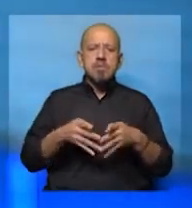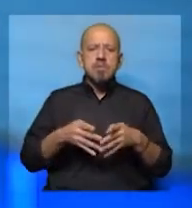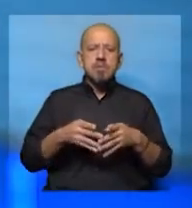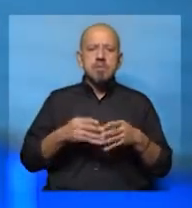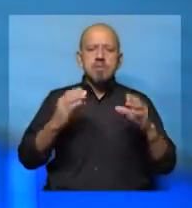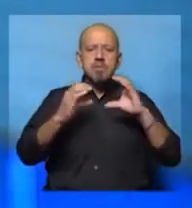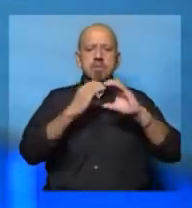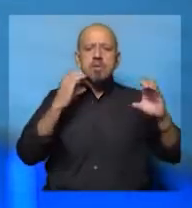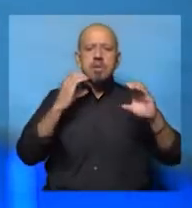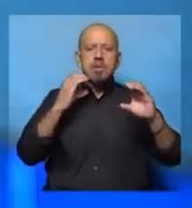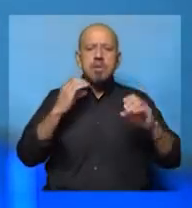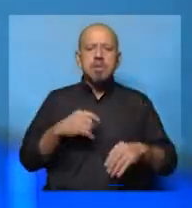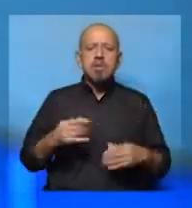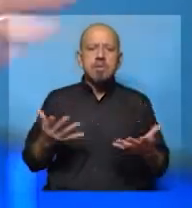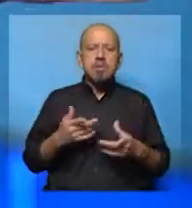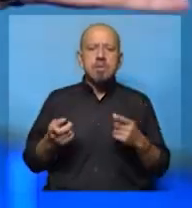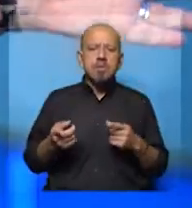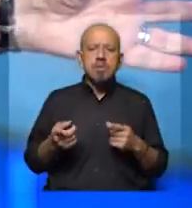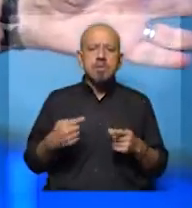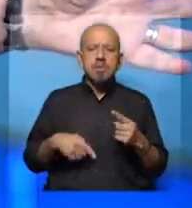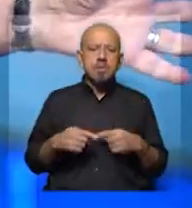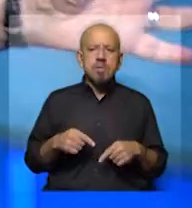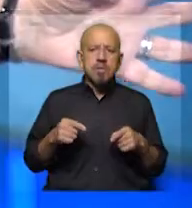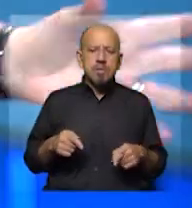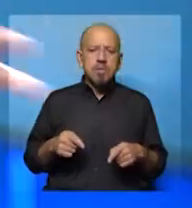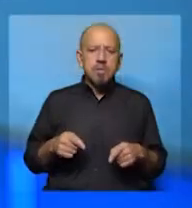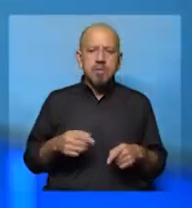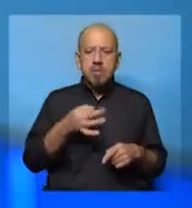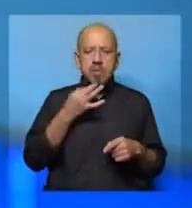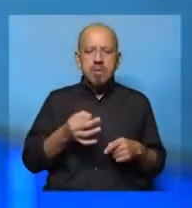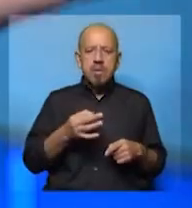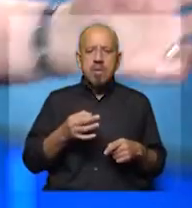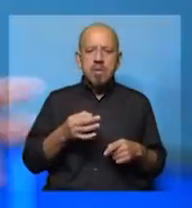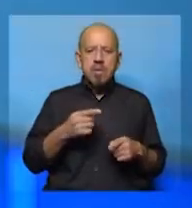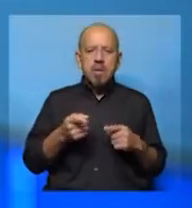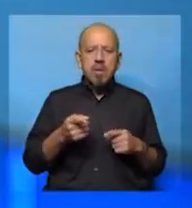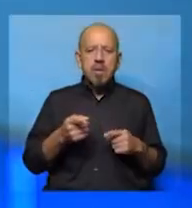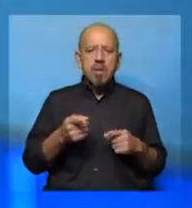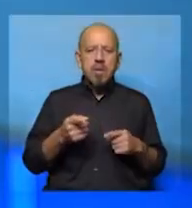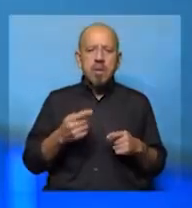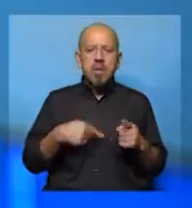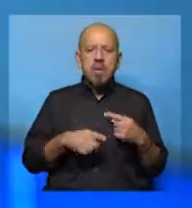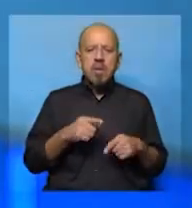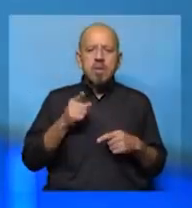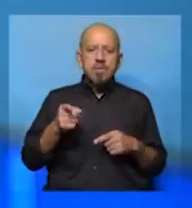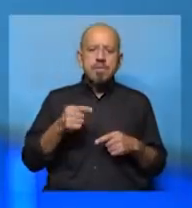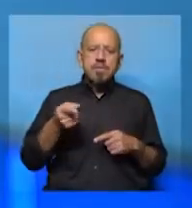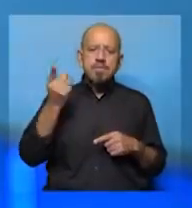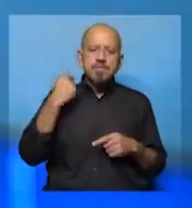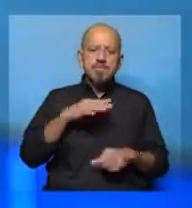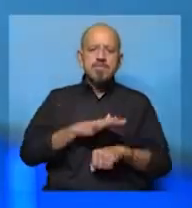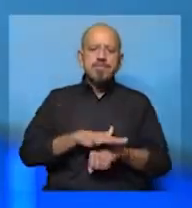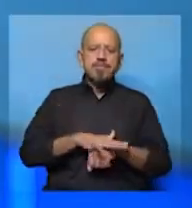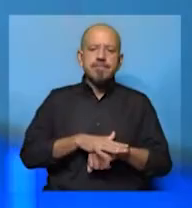ya es No ahora Estamos bueno en estos días se anunciaron otras cosas en otra etapa totalmente pero ya En aquel momento